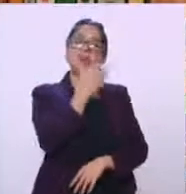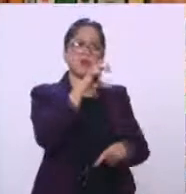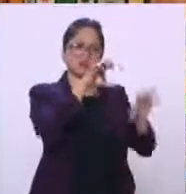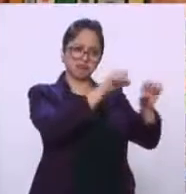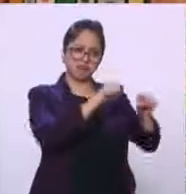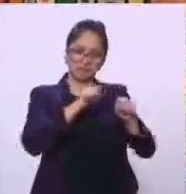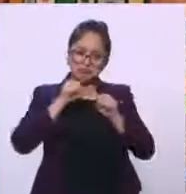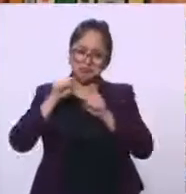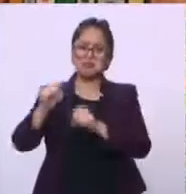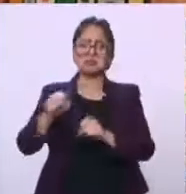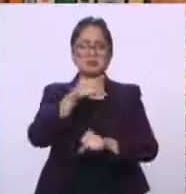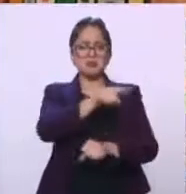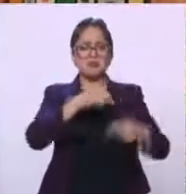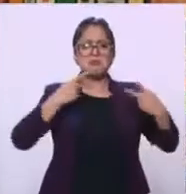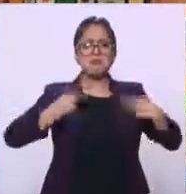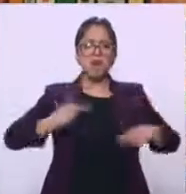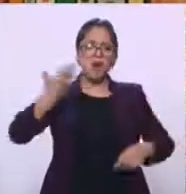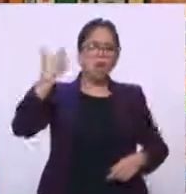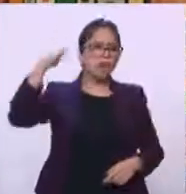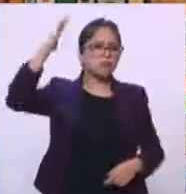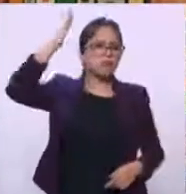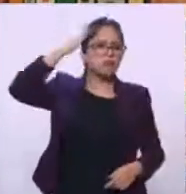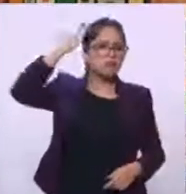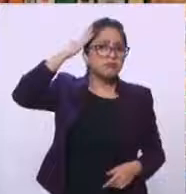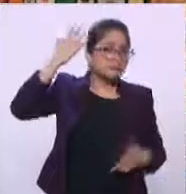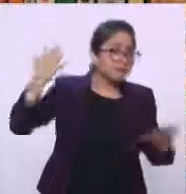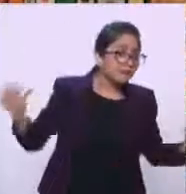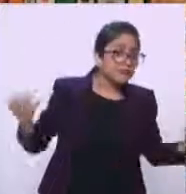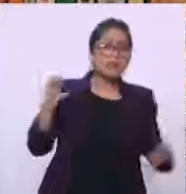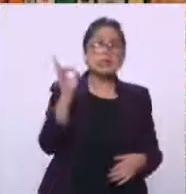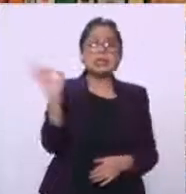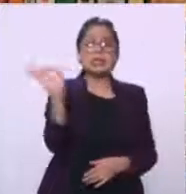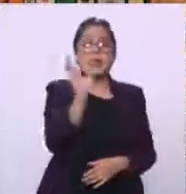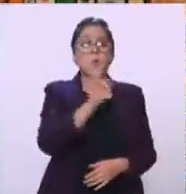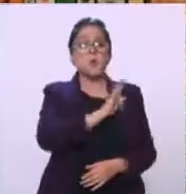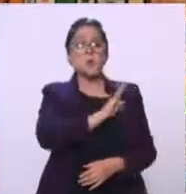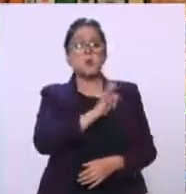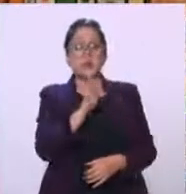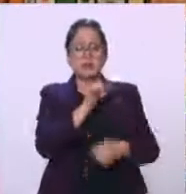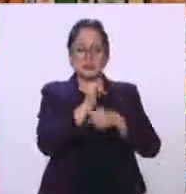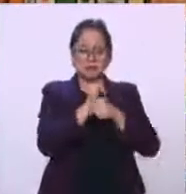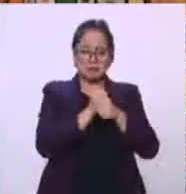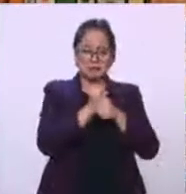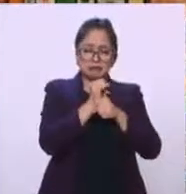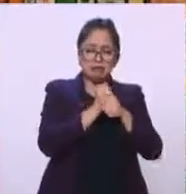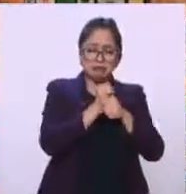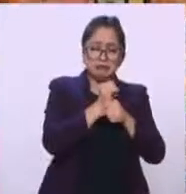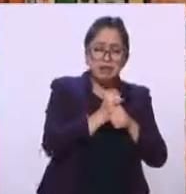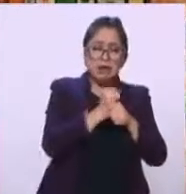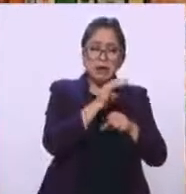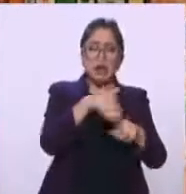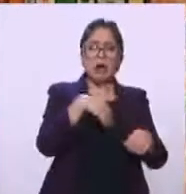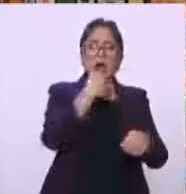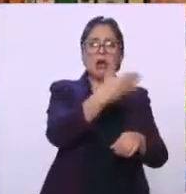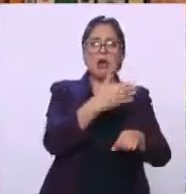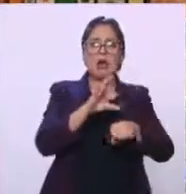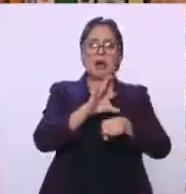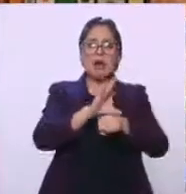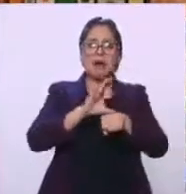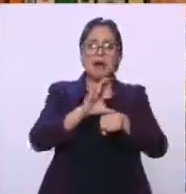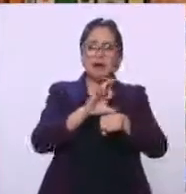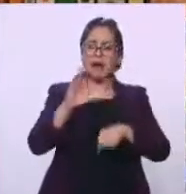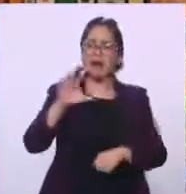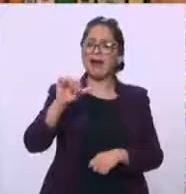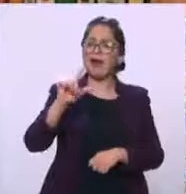quiero decirles que puede pisarse hasta Carlos Salinas de Gortari, es decir, se puede involucrar hasta Carlos Salinas.